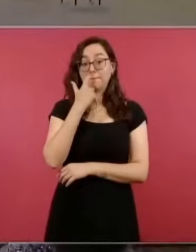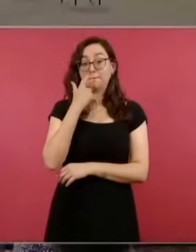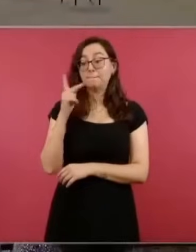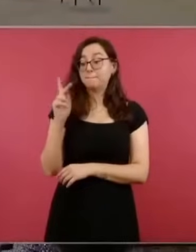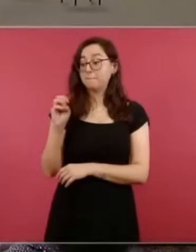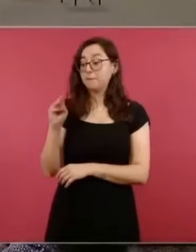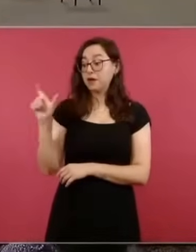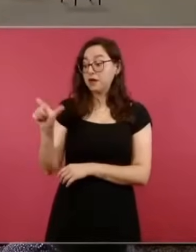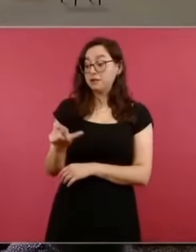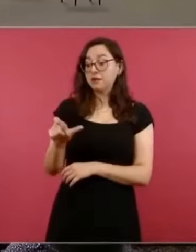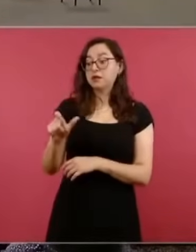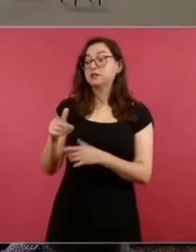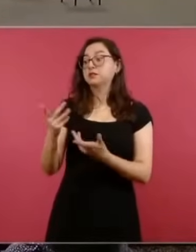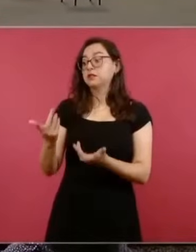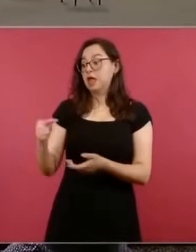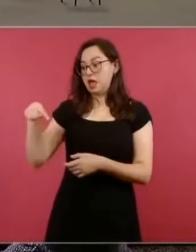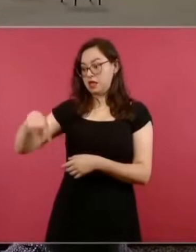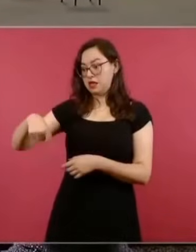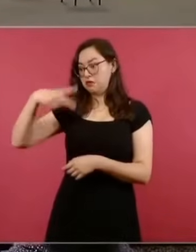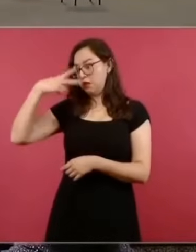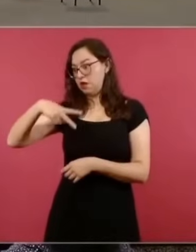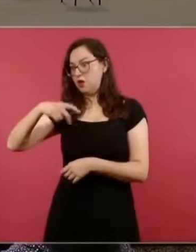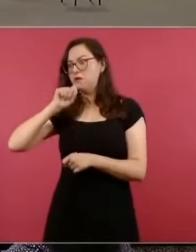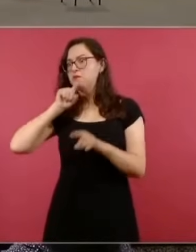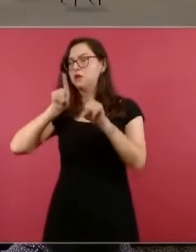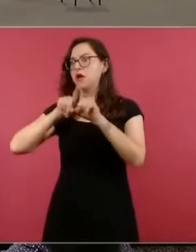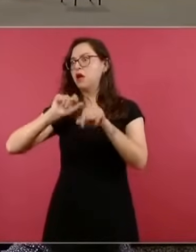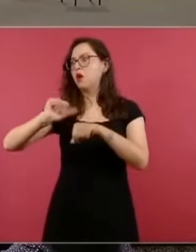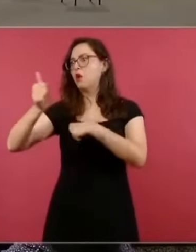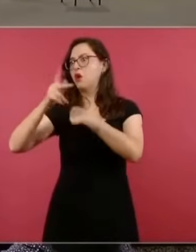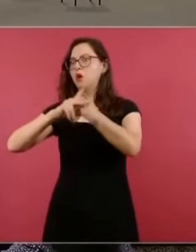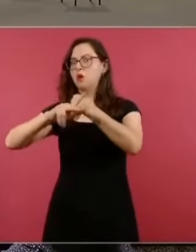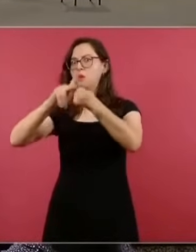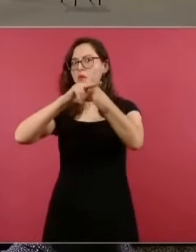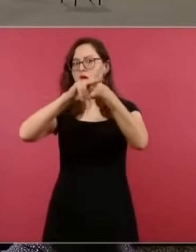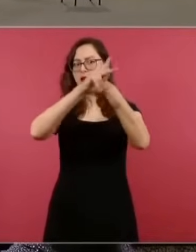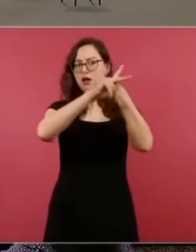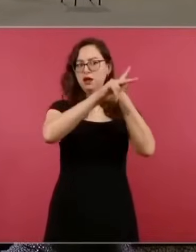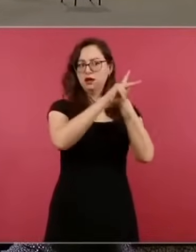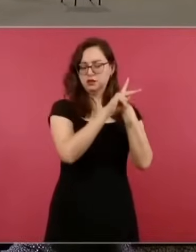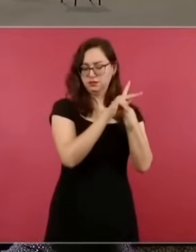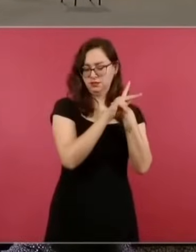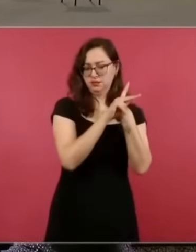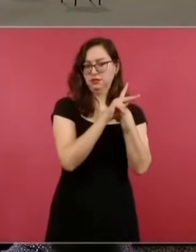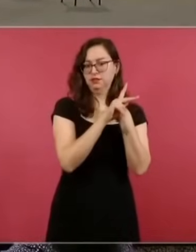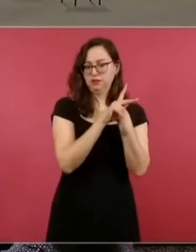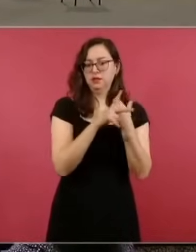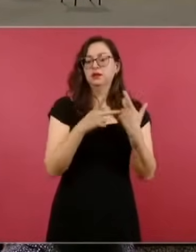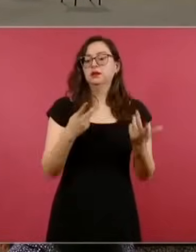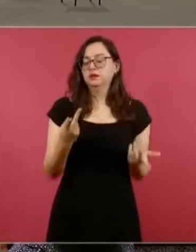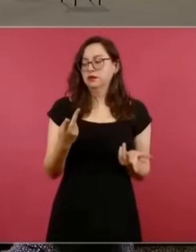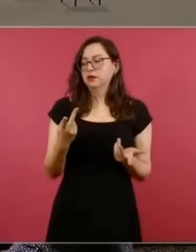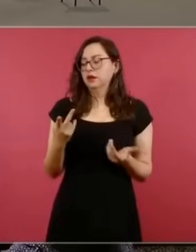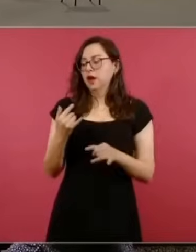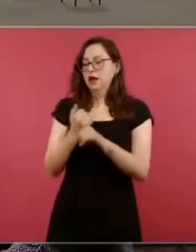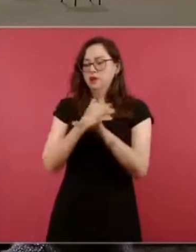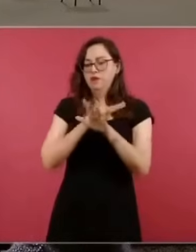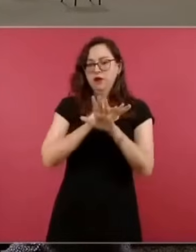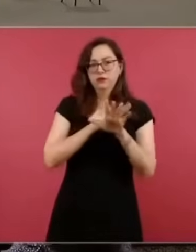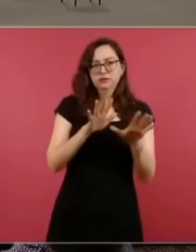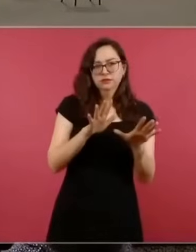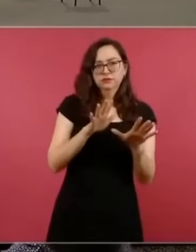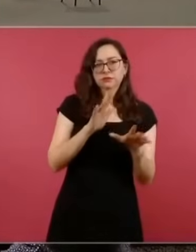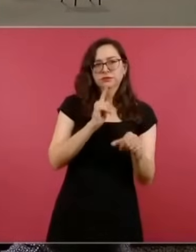trabajadores de diferentes países, incluido México, en este caso de Pemex, para obtener estas